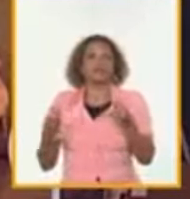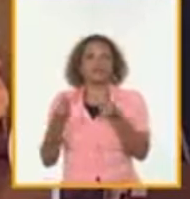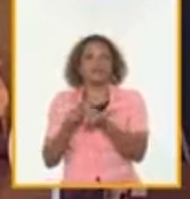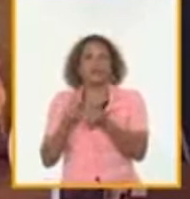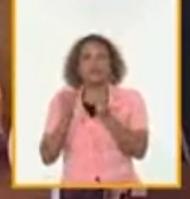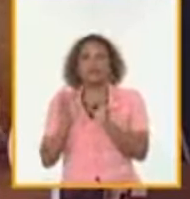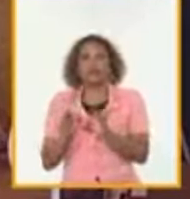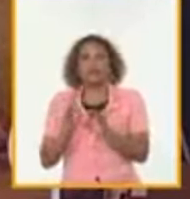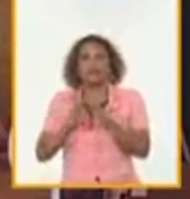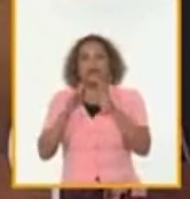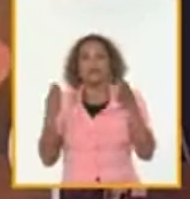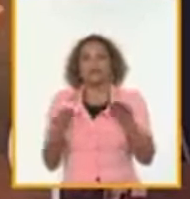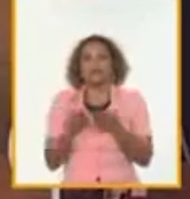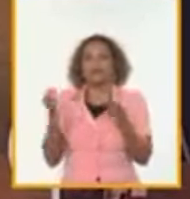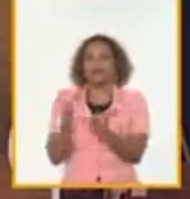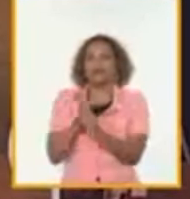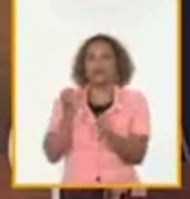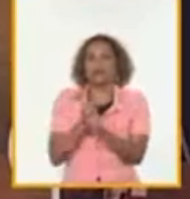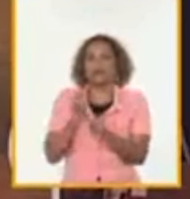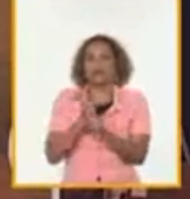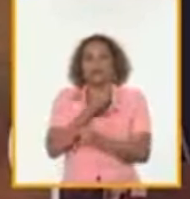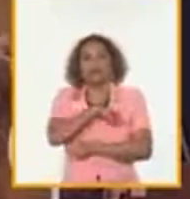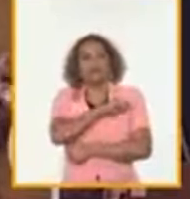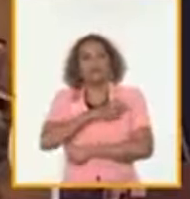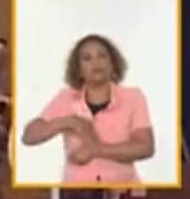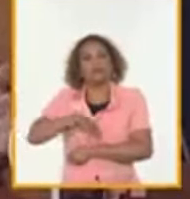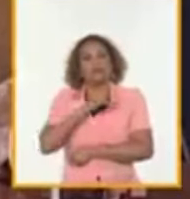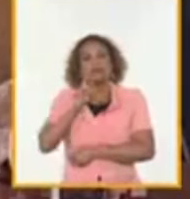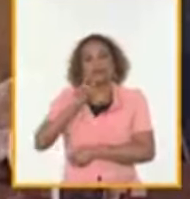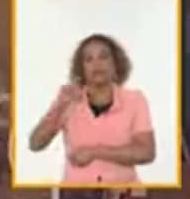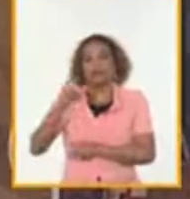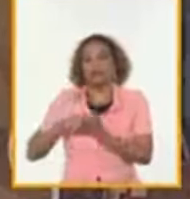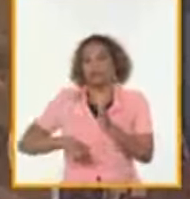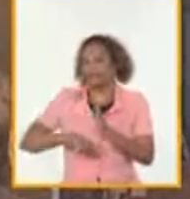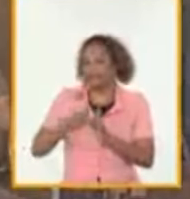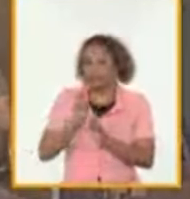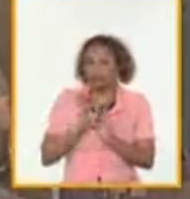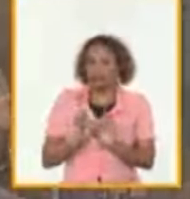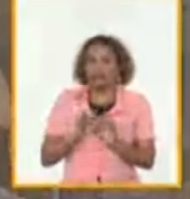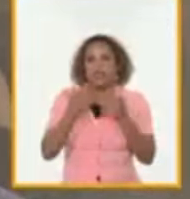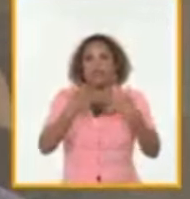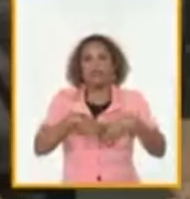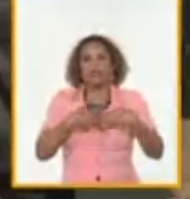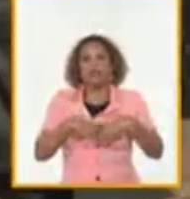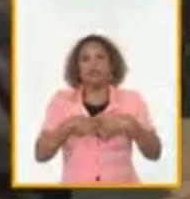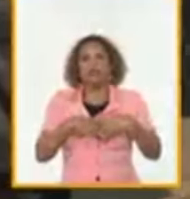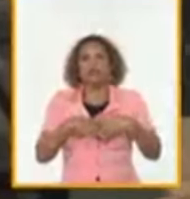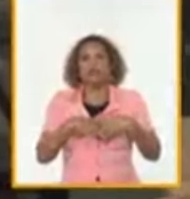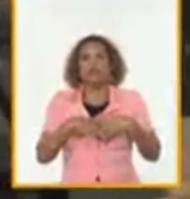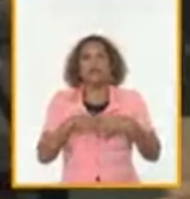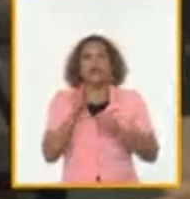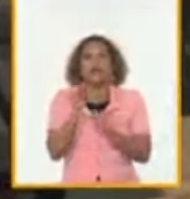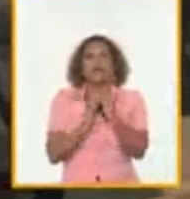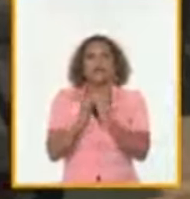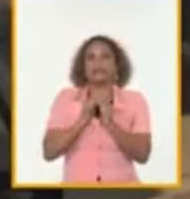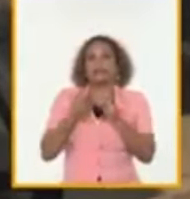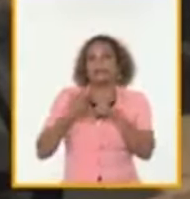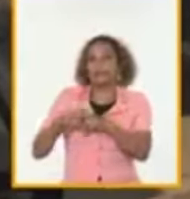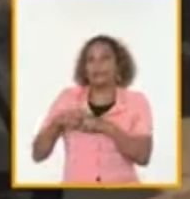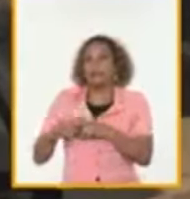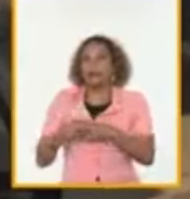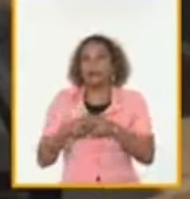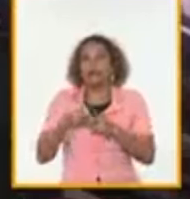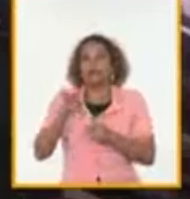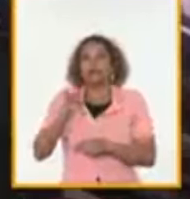el quehacer de los villac lareños de manera permanente industrias como planta mecánica como el impu